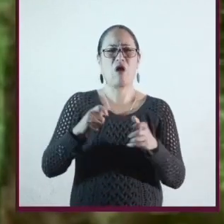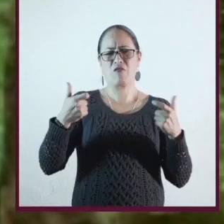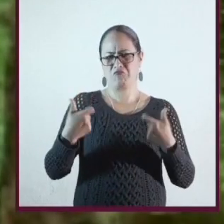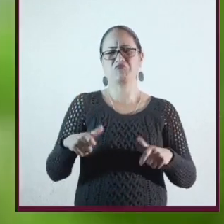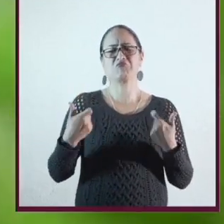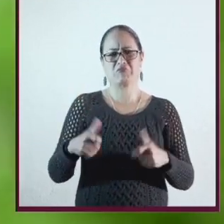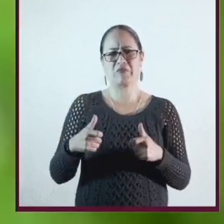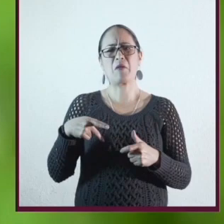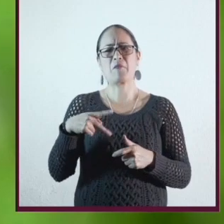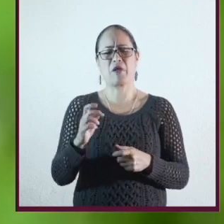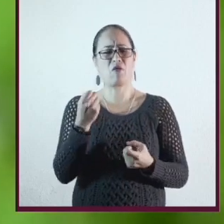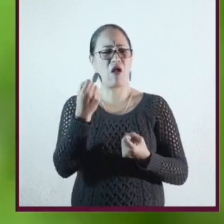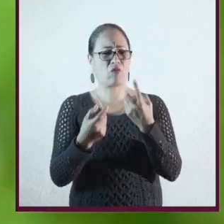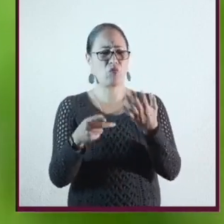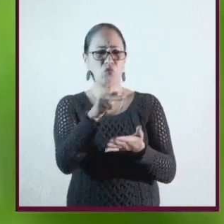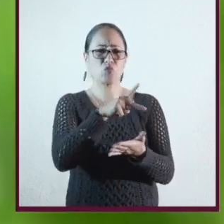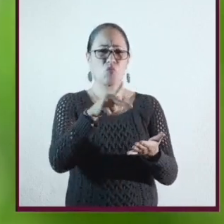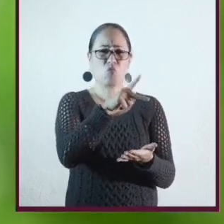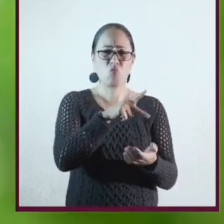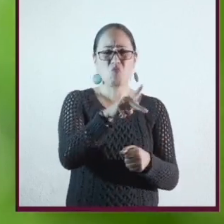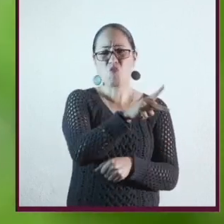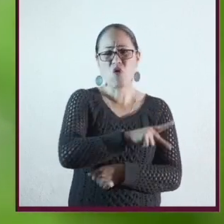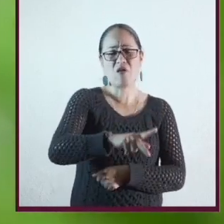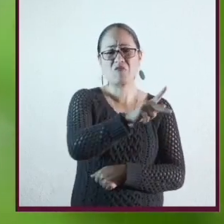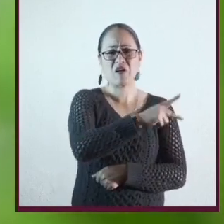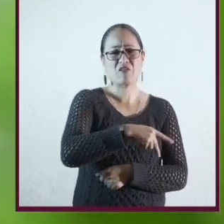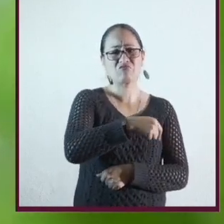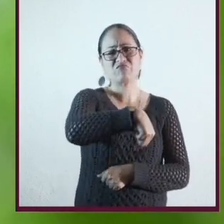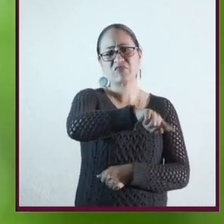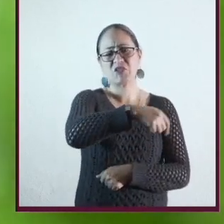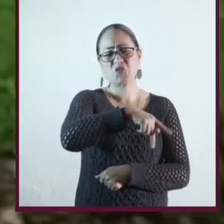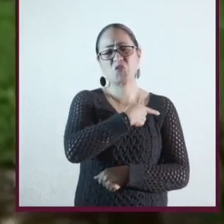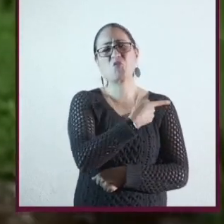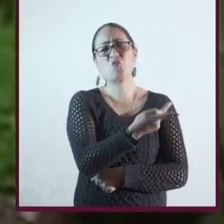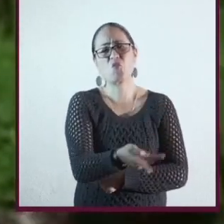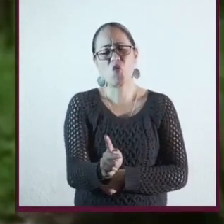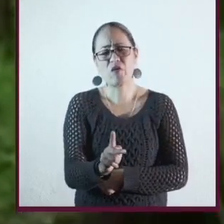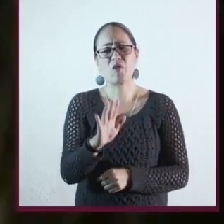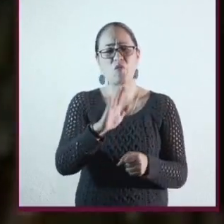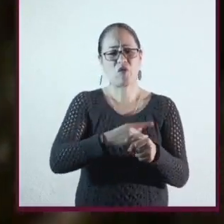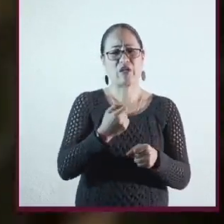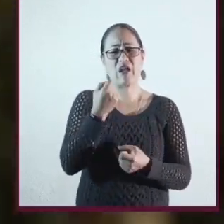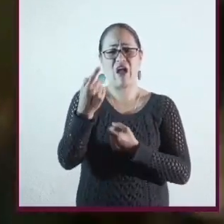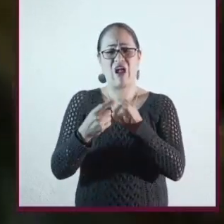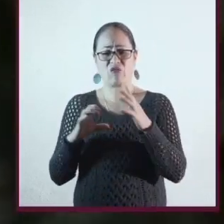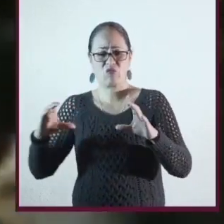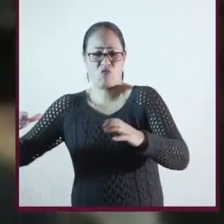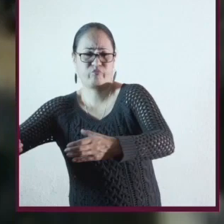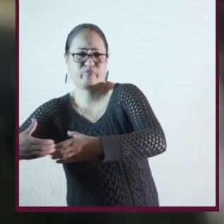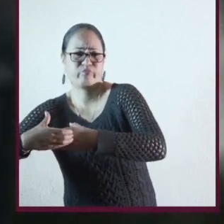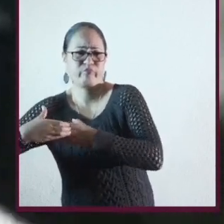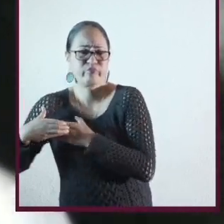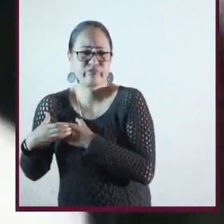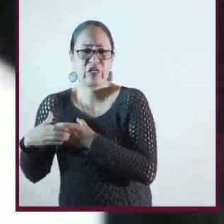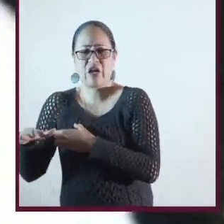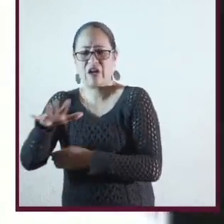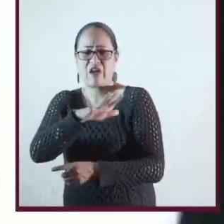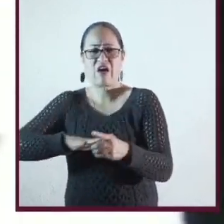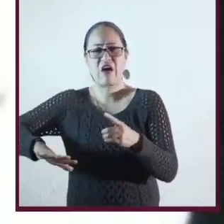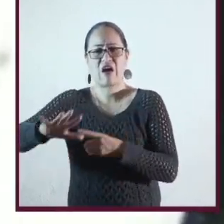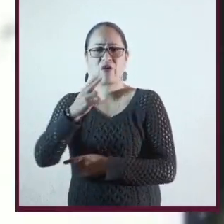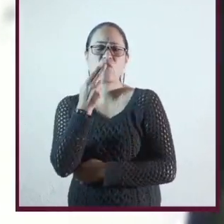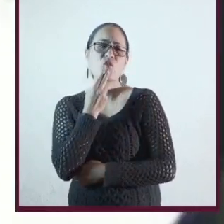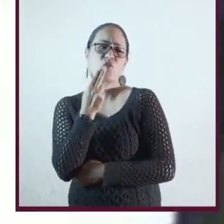mucha pobreza en pueblos y naciones completas, debido al acaparamiento y explotación excesivo de los recursos naturales